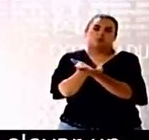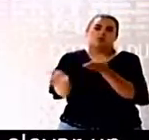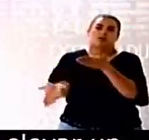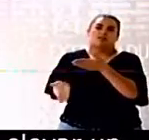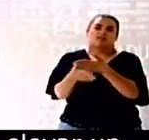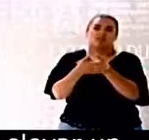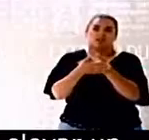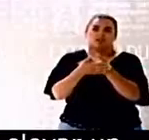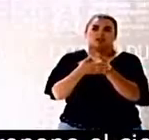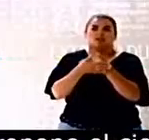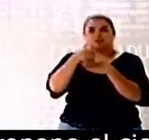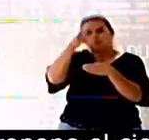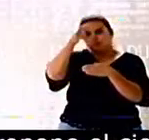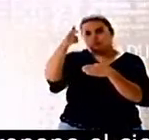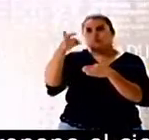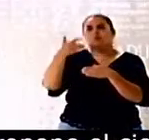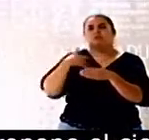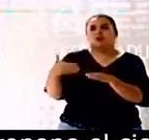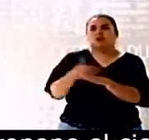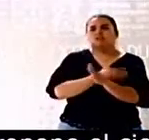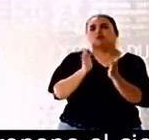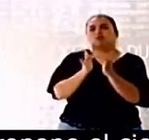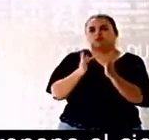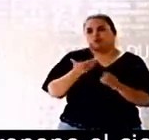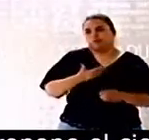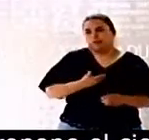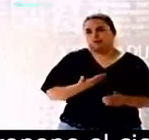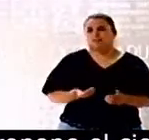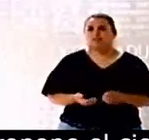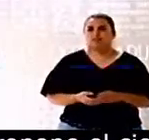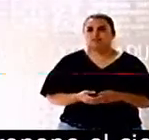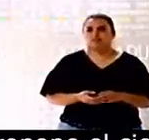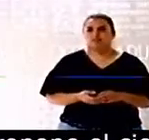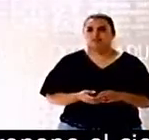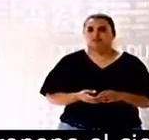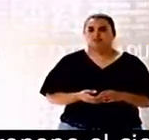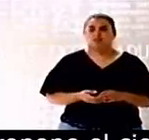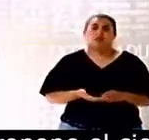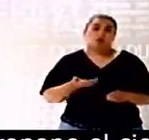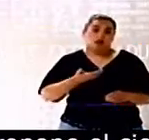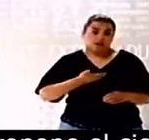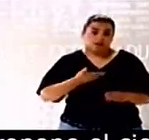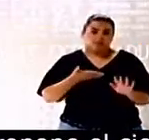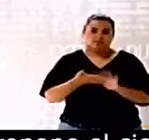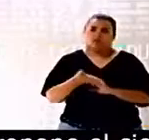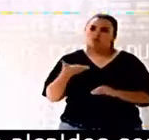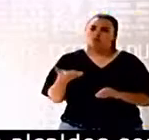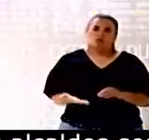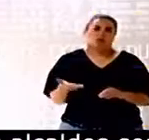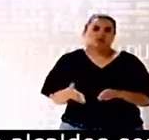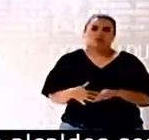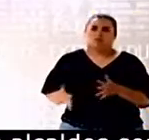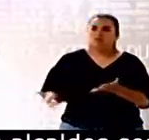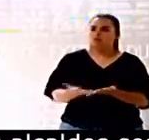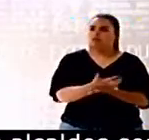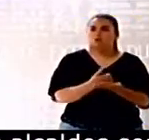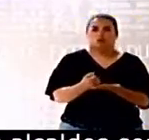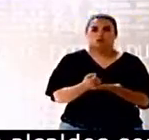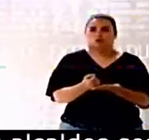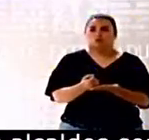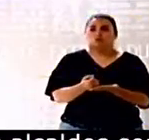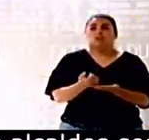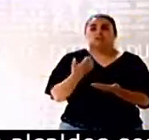perimetral de un municipio, habla con los alcaldes. Los alcaldes son una pieza fundamental en todo esto y tienen